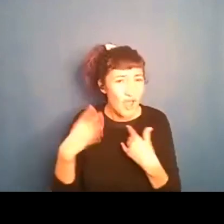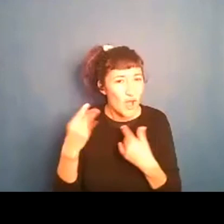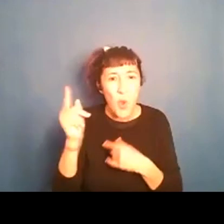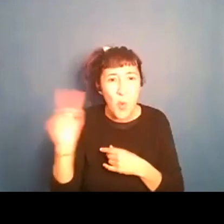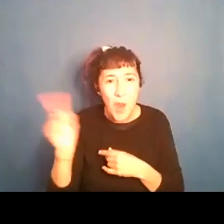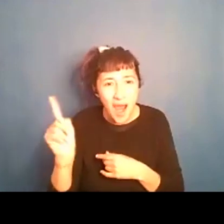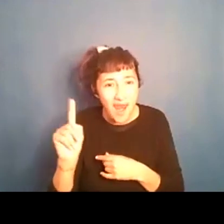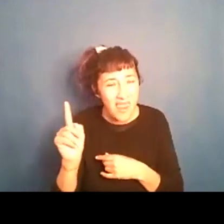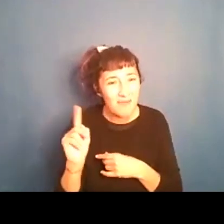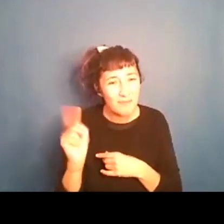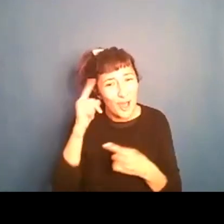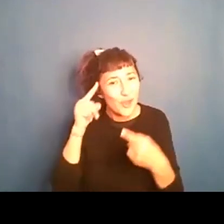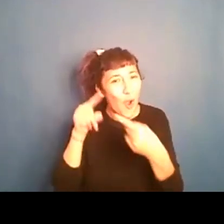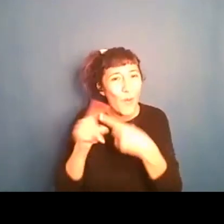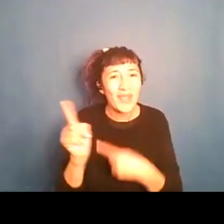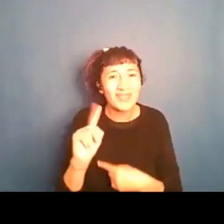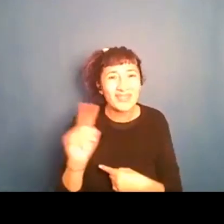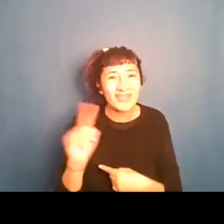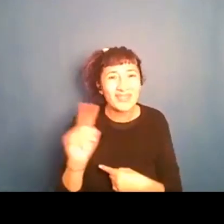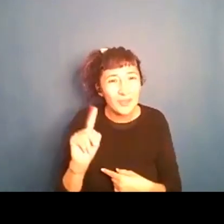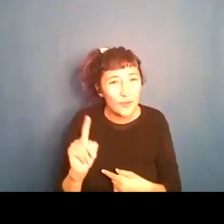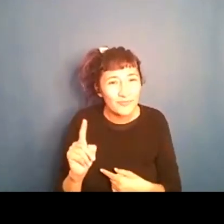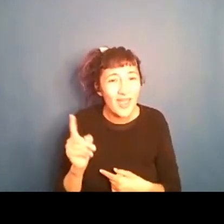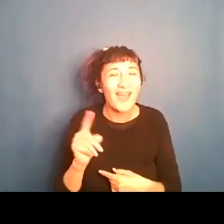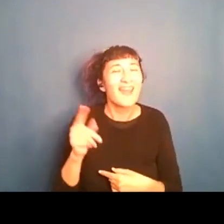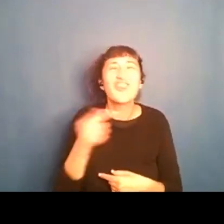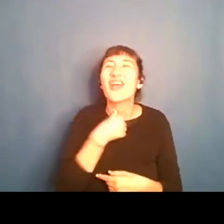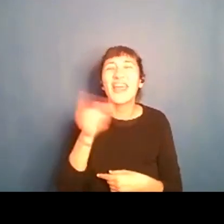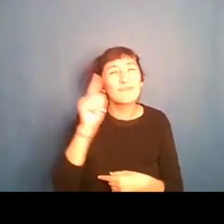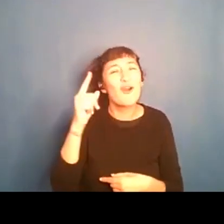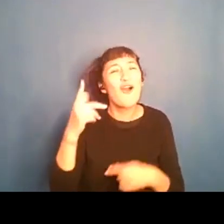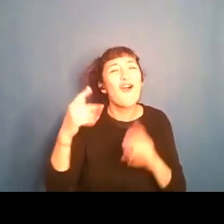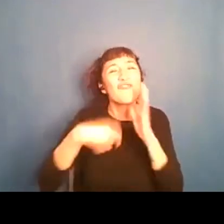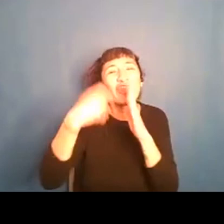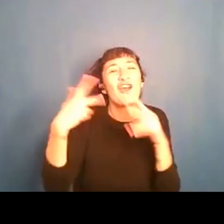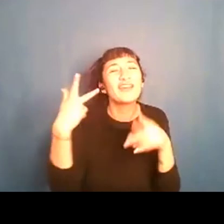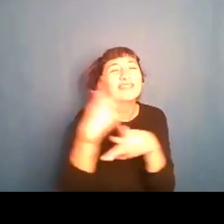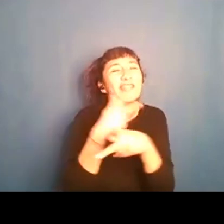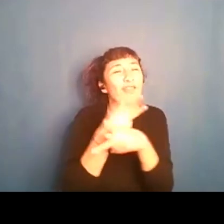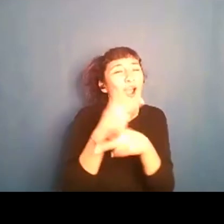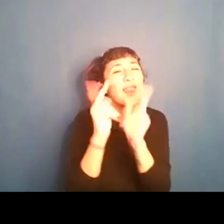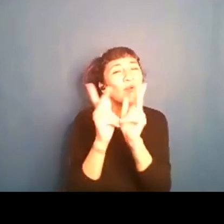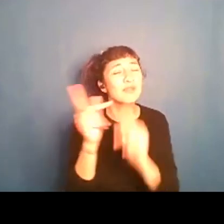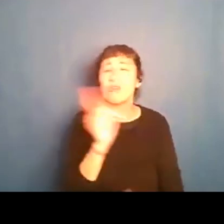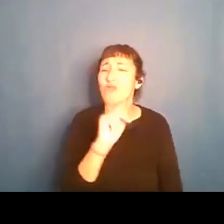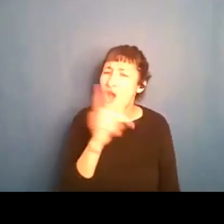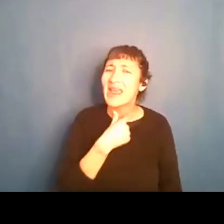digo, hacer un video de TikTok con lengua de señas, sino ser realmente